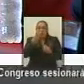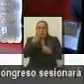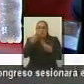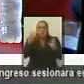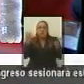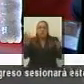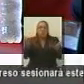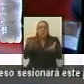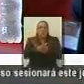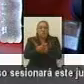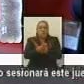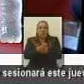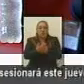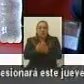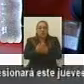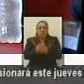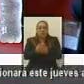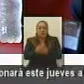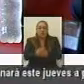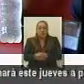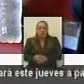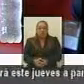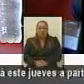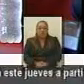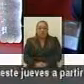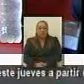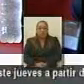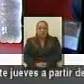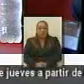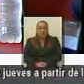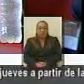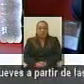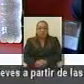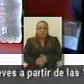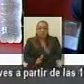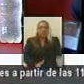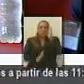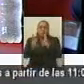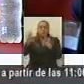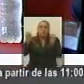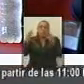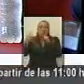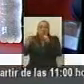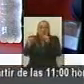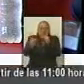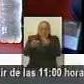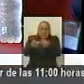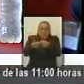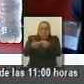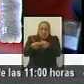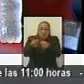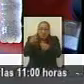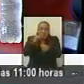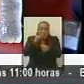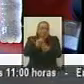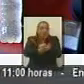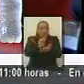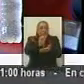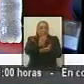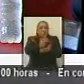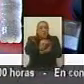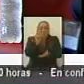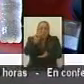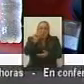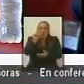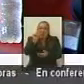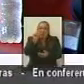estaban transitando los postes de electrificación y sencillamente por no dar un